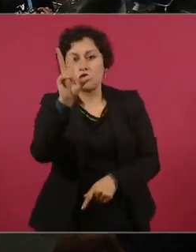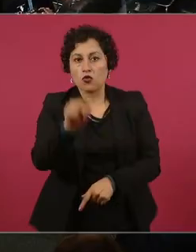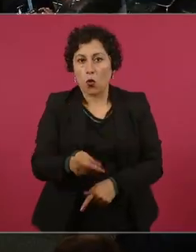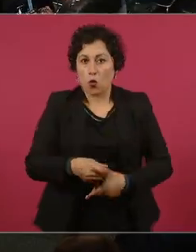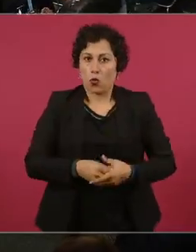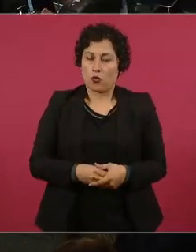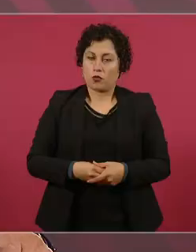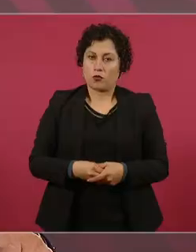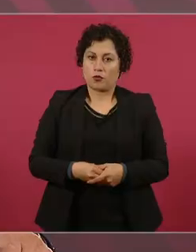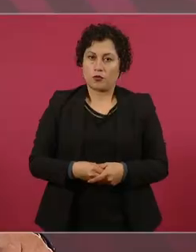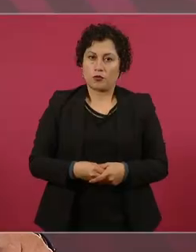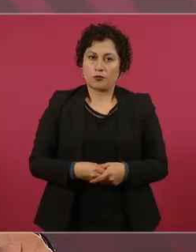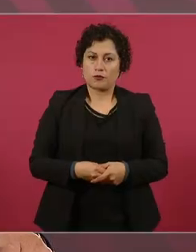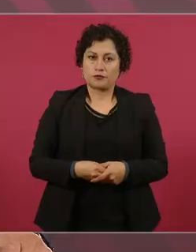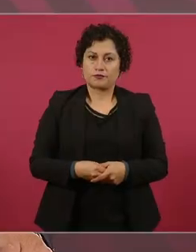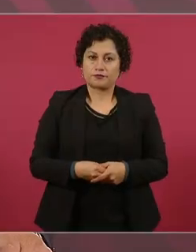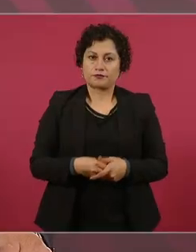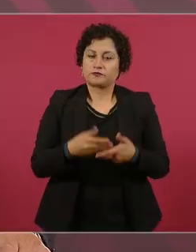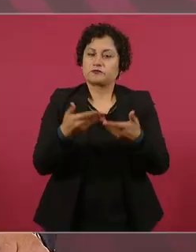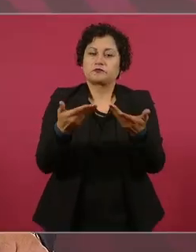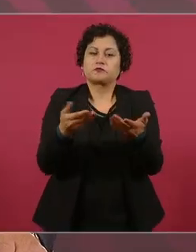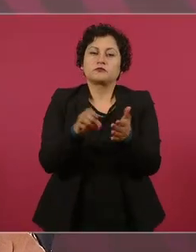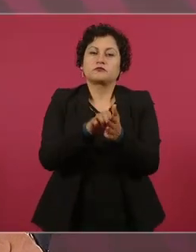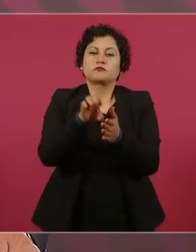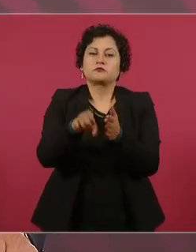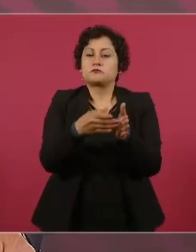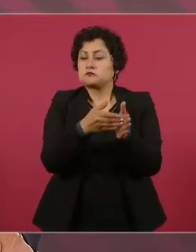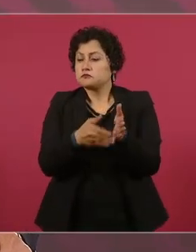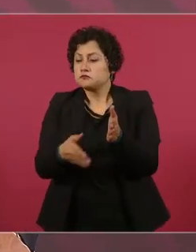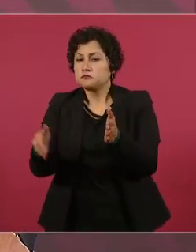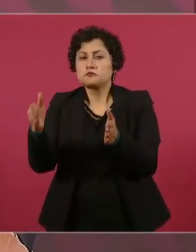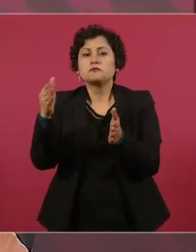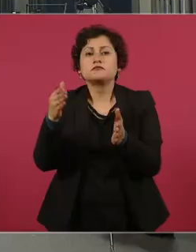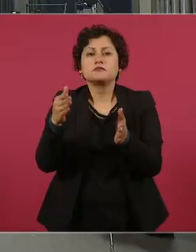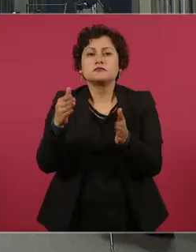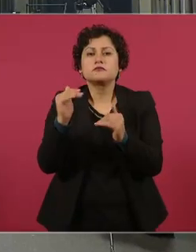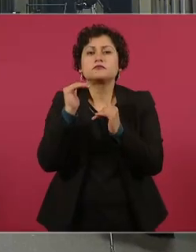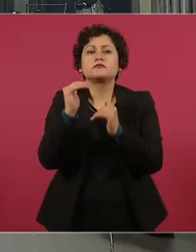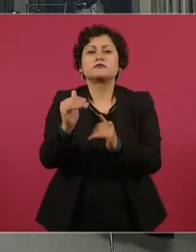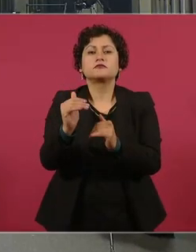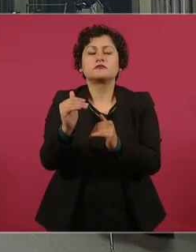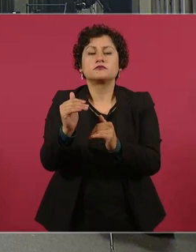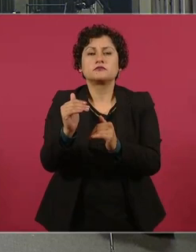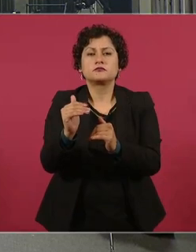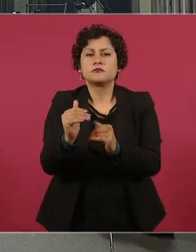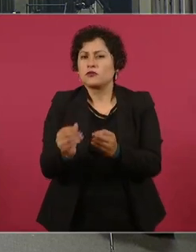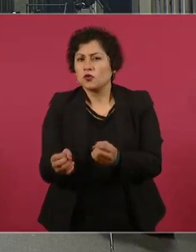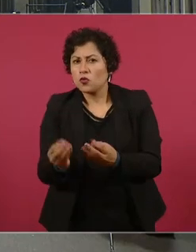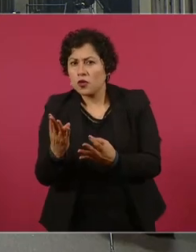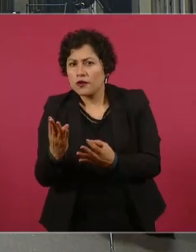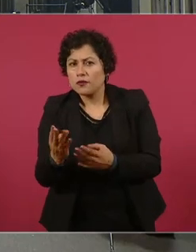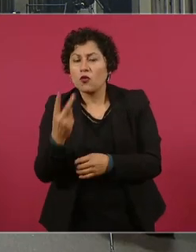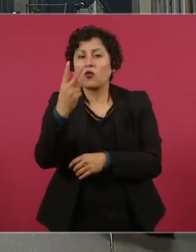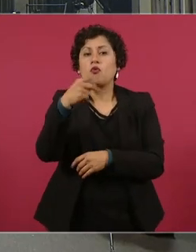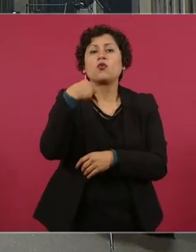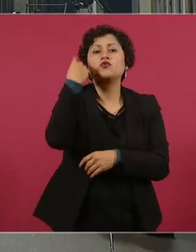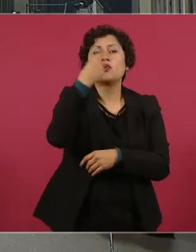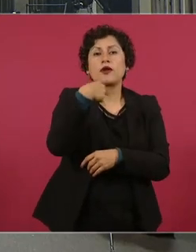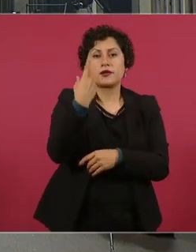en un plazo de cuánto tiempo ahora hasta de dos horas